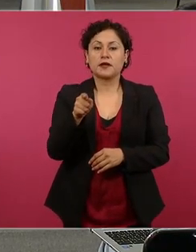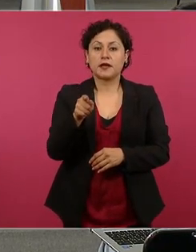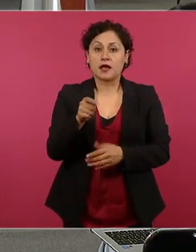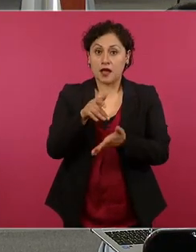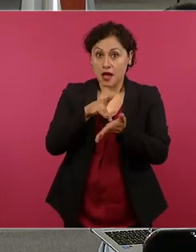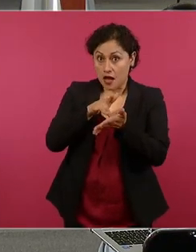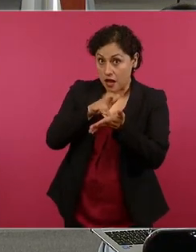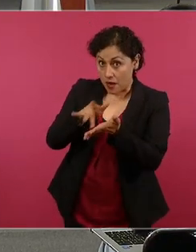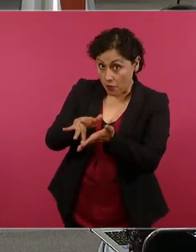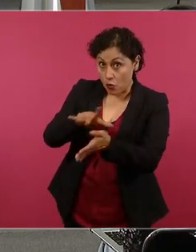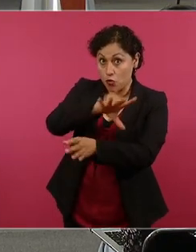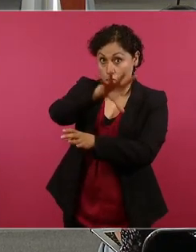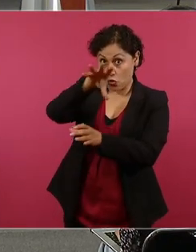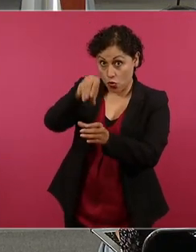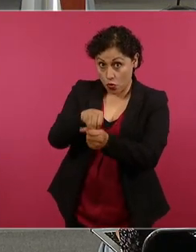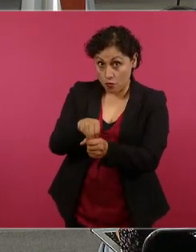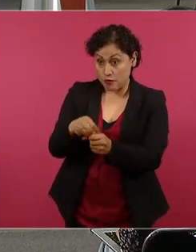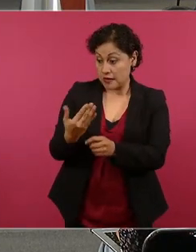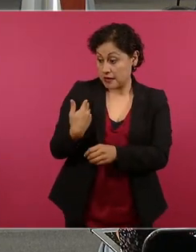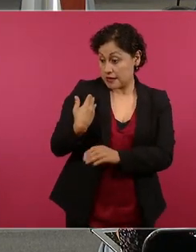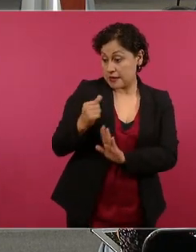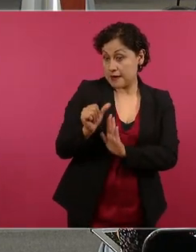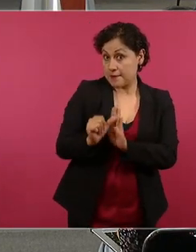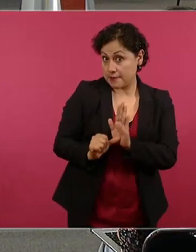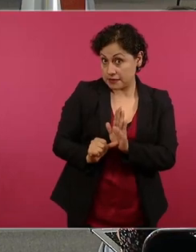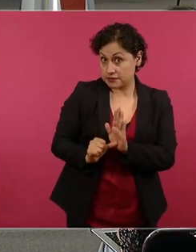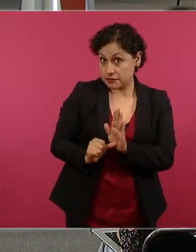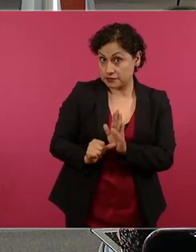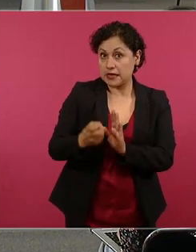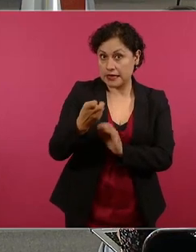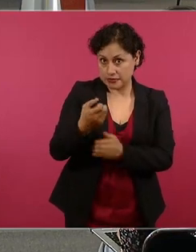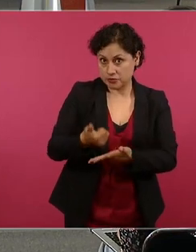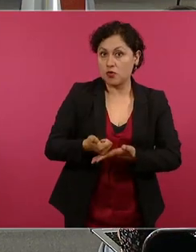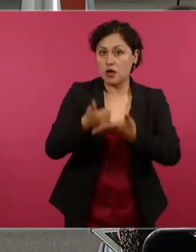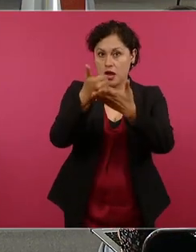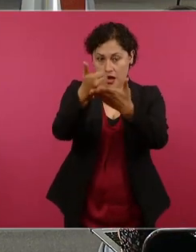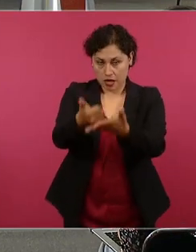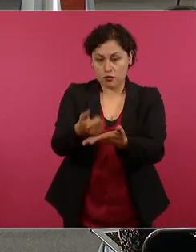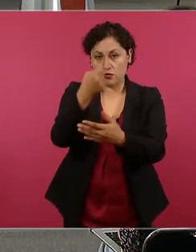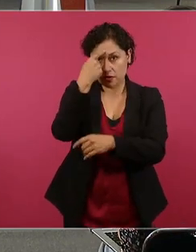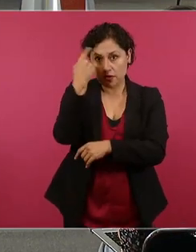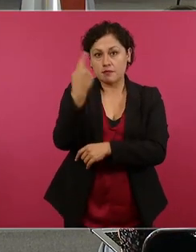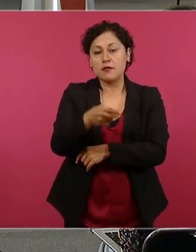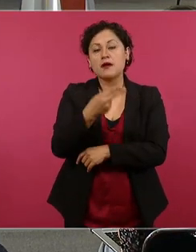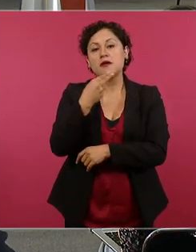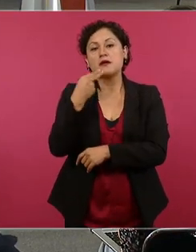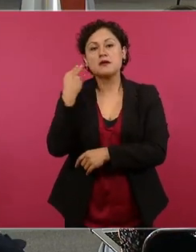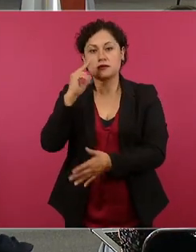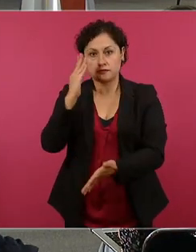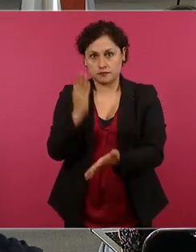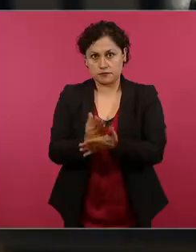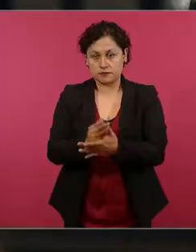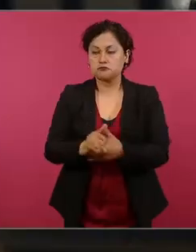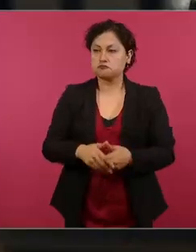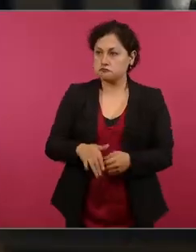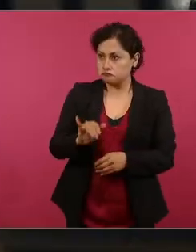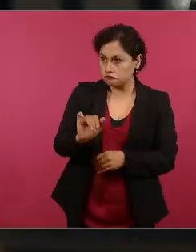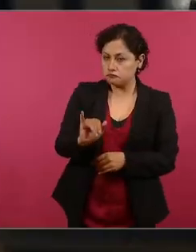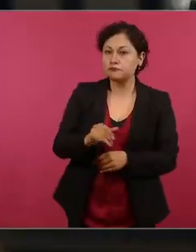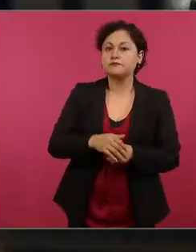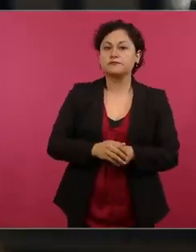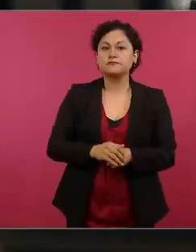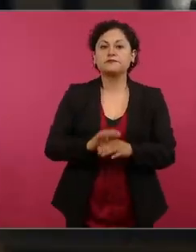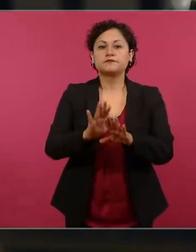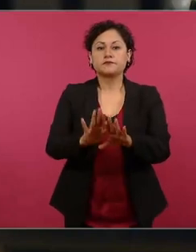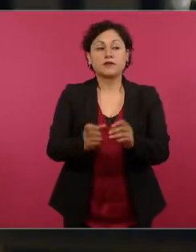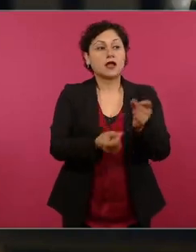se ha dado ya en los últimos meses, lo cual ha evitado que haya pues estos eventos. Así es. Algunos de los familiares,